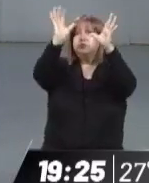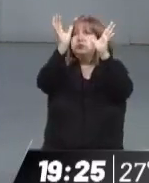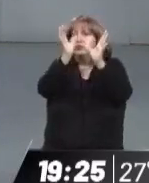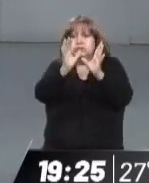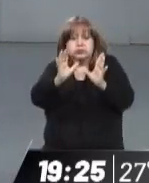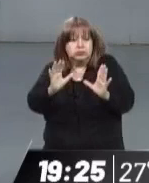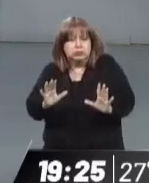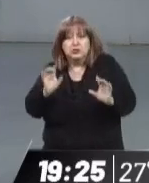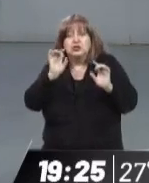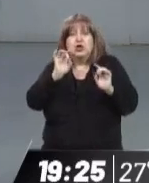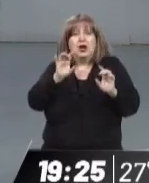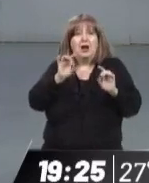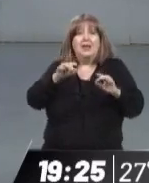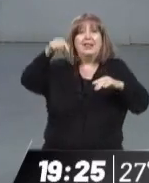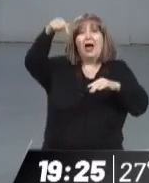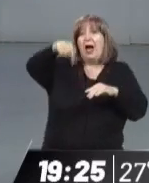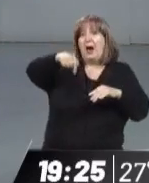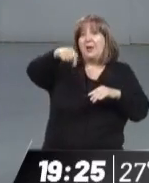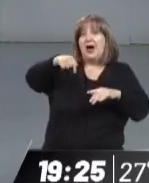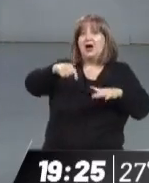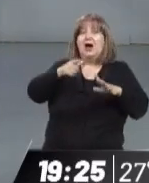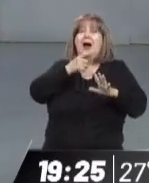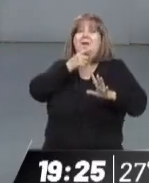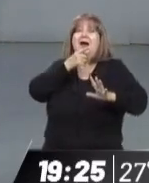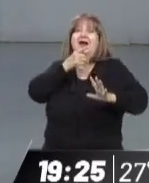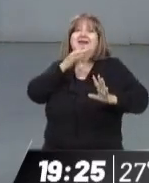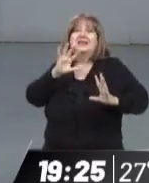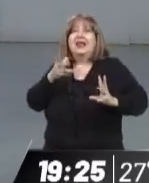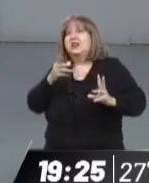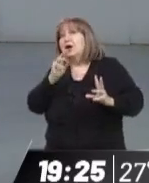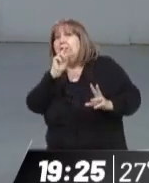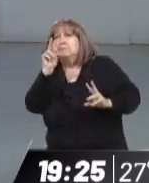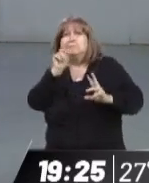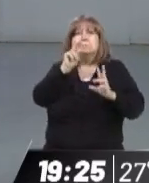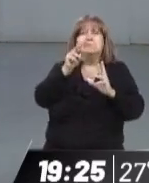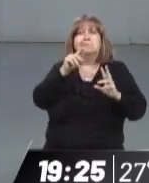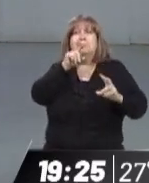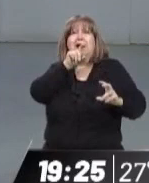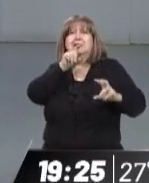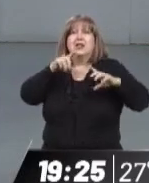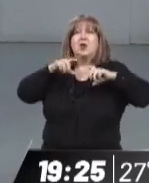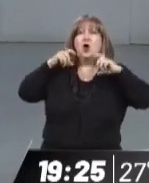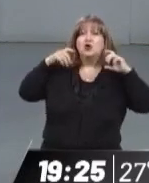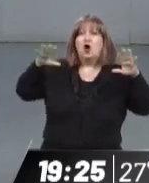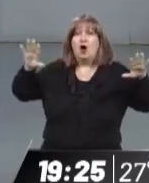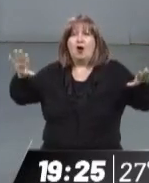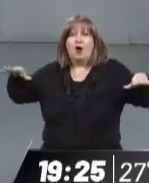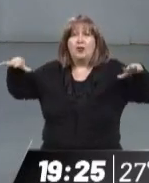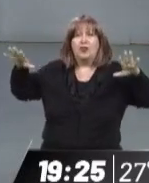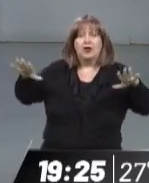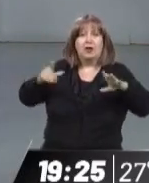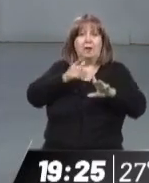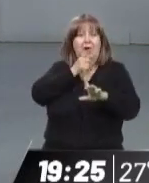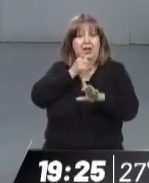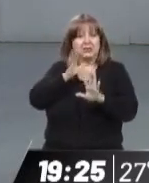del cóndor, que ¿no? es la que vemos que abajo, claro, y que sería el soporte de la que conocemos hoy. Totalmente. Esa era la forma original y